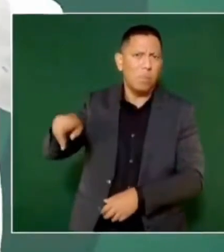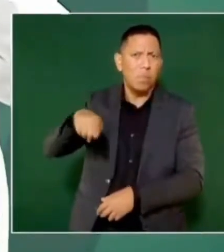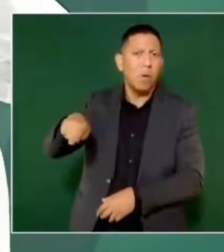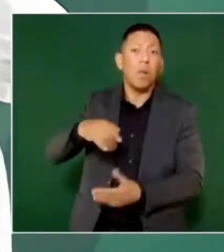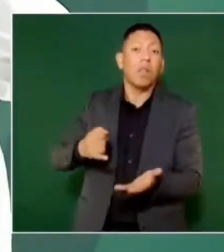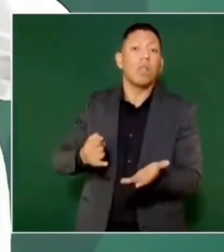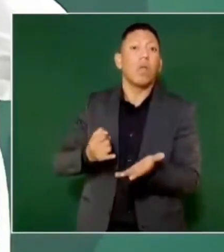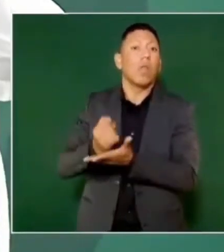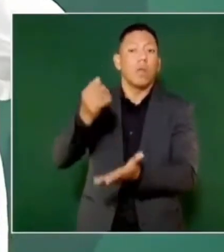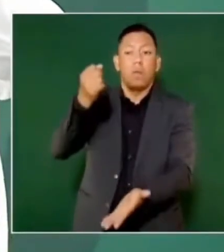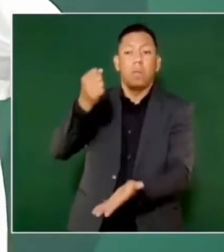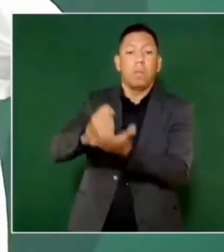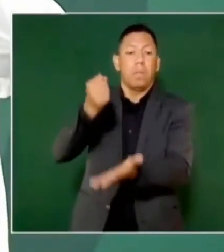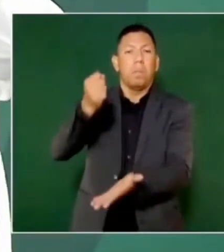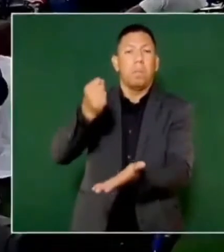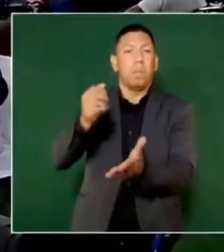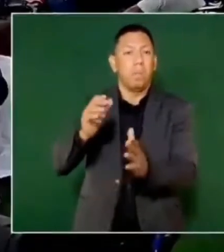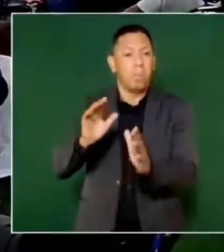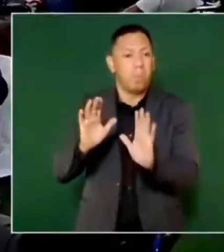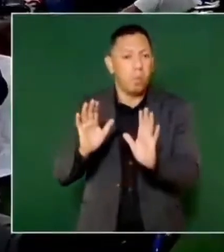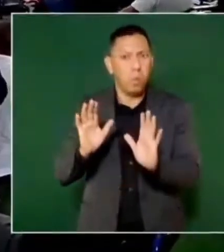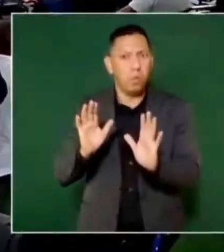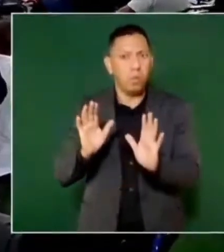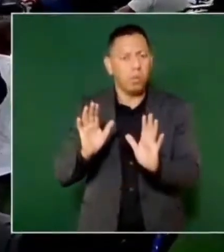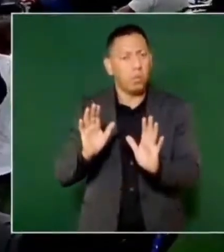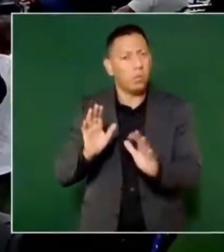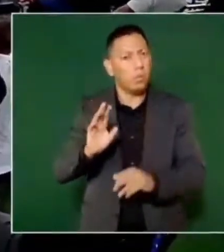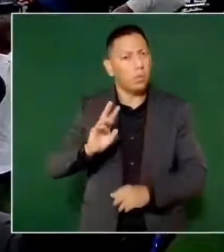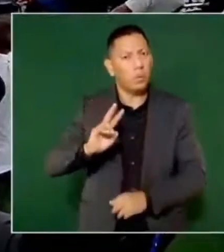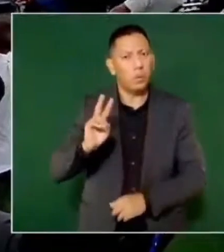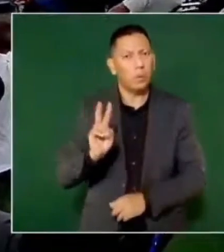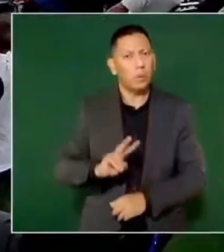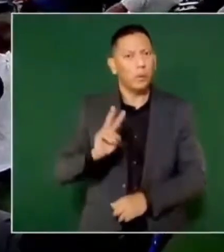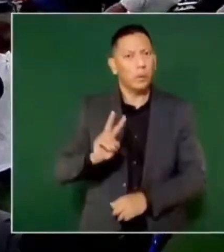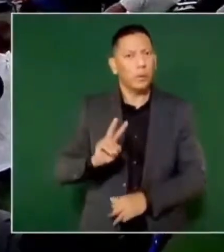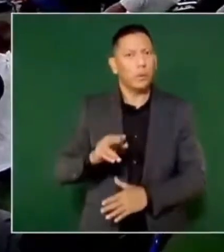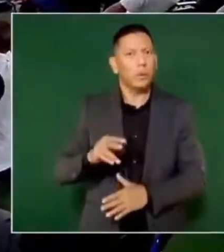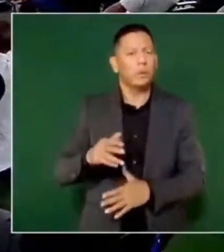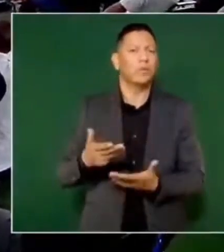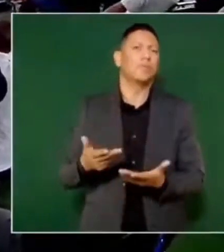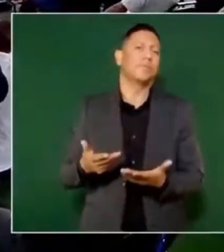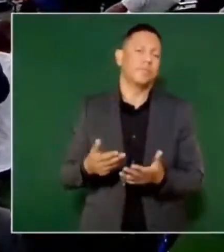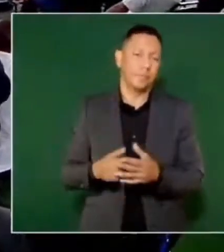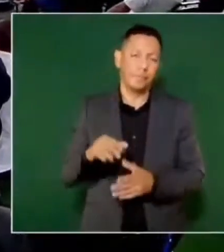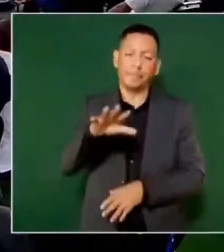resuelven sobre cuestiones que afectan